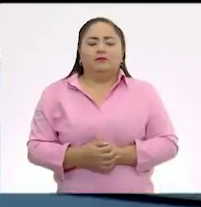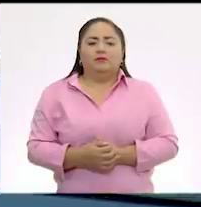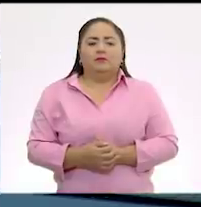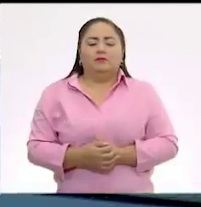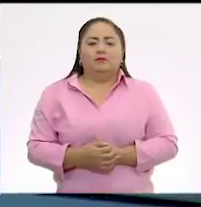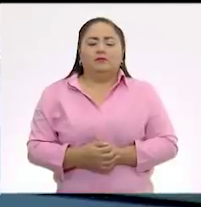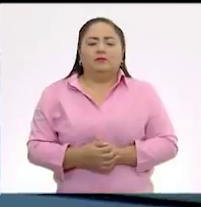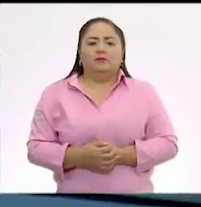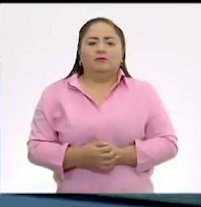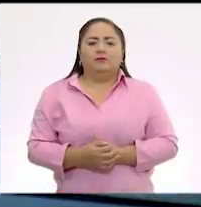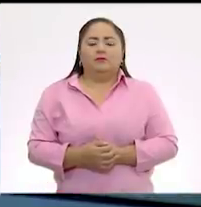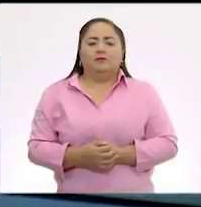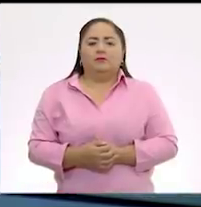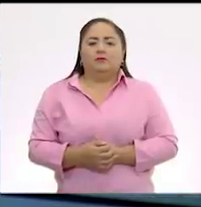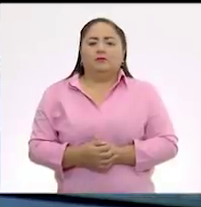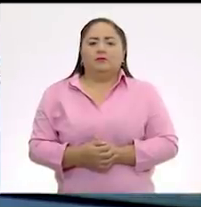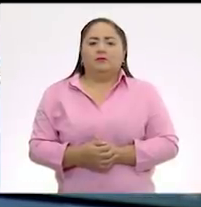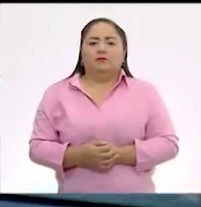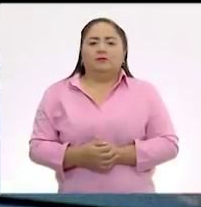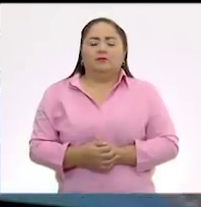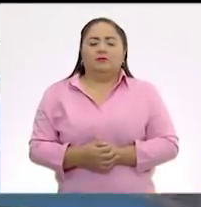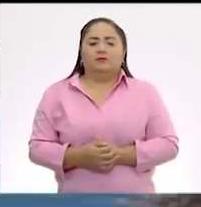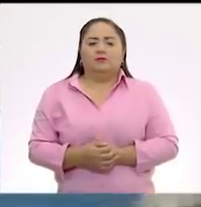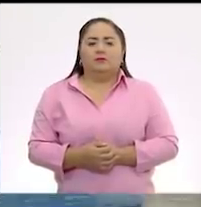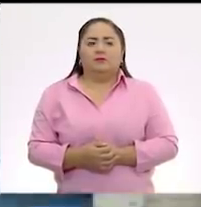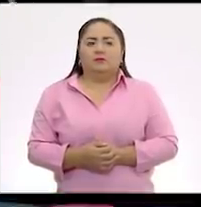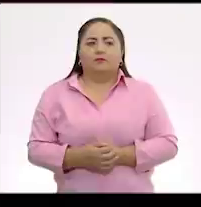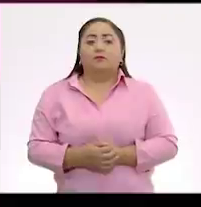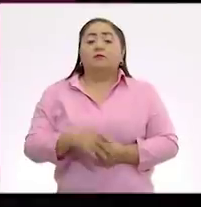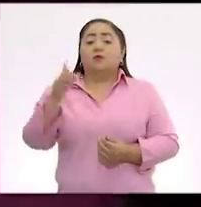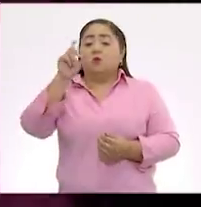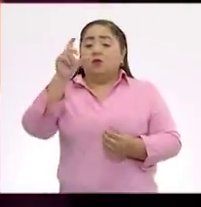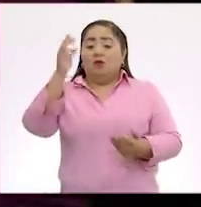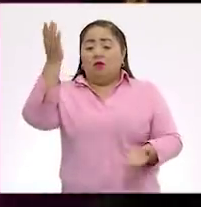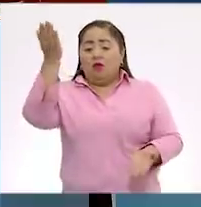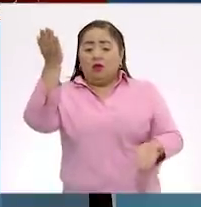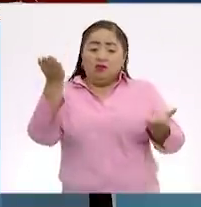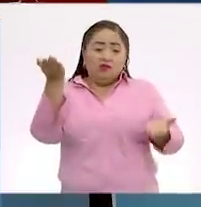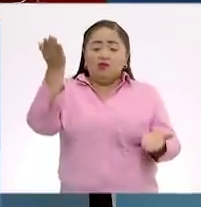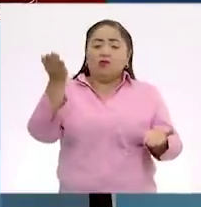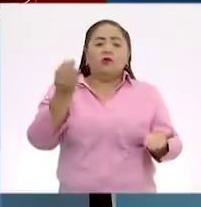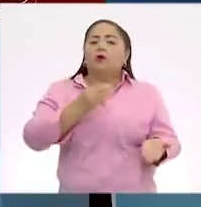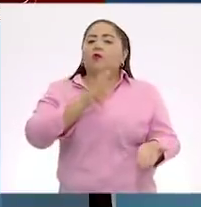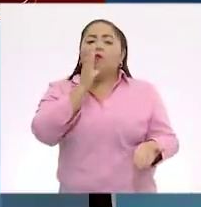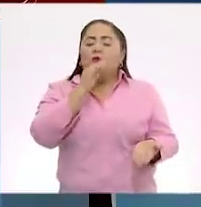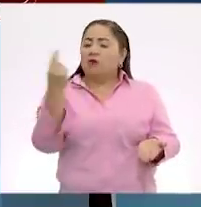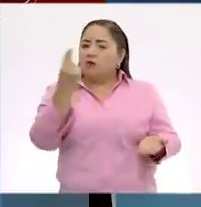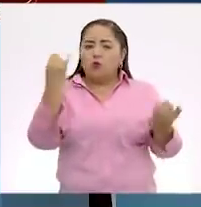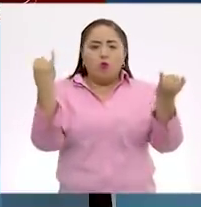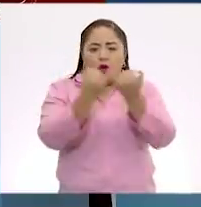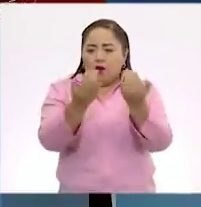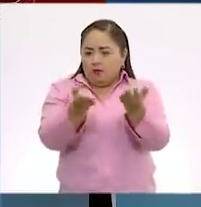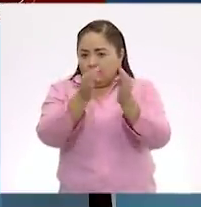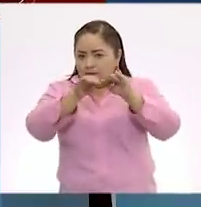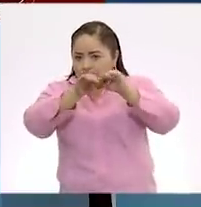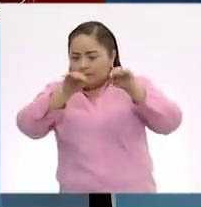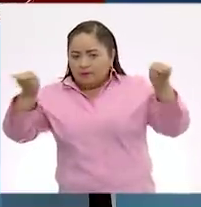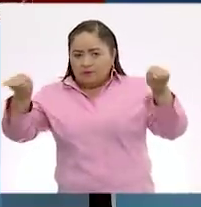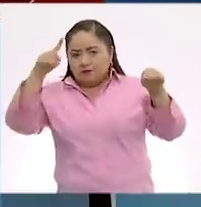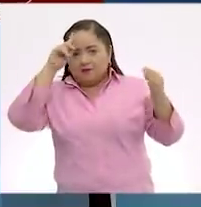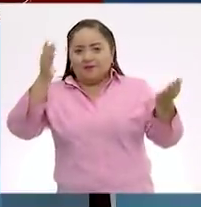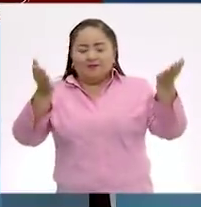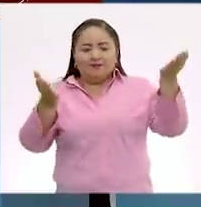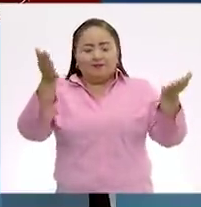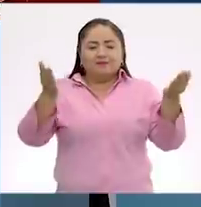También la distancia, maestra, si está queda más cortita o más larga, ¿afecta el balanceo? Exactamente. Entonces, ahí okay. Ya es un juego que nosotros podemos